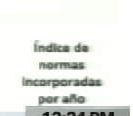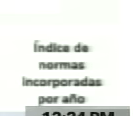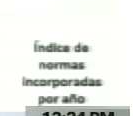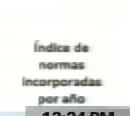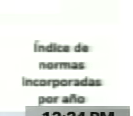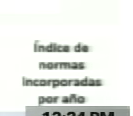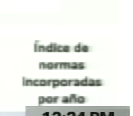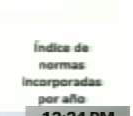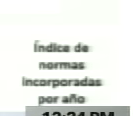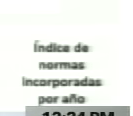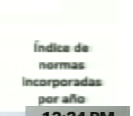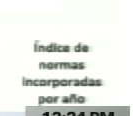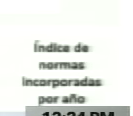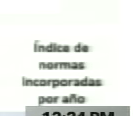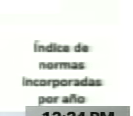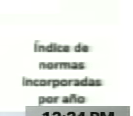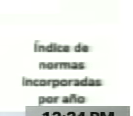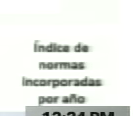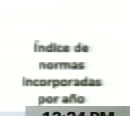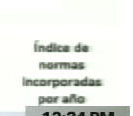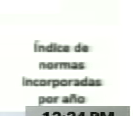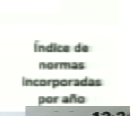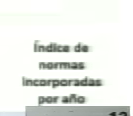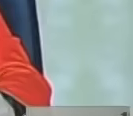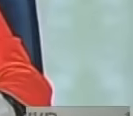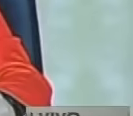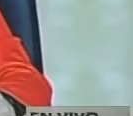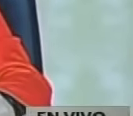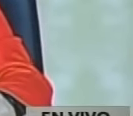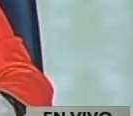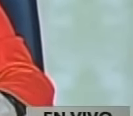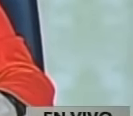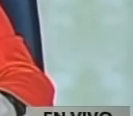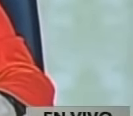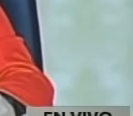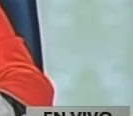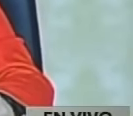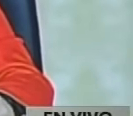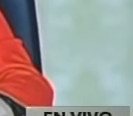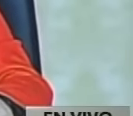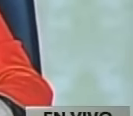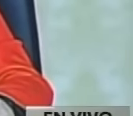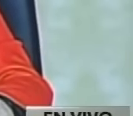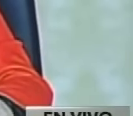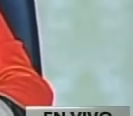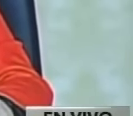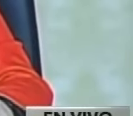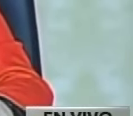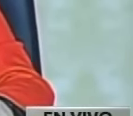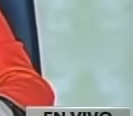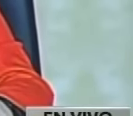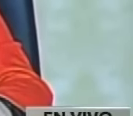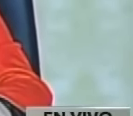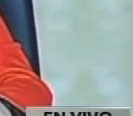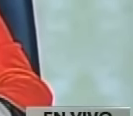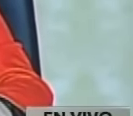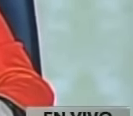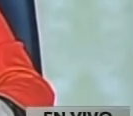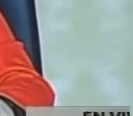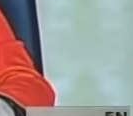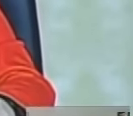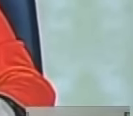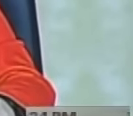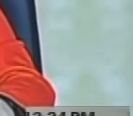porcentaje. Cuando vemos Brasil, la República Federativa de Brasil, un saludo al pueblo hermano de